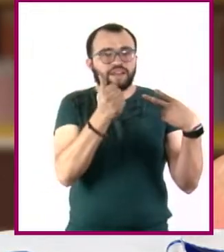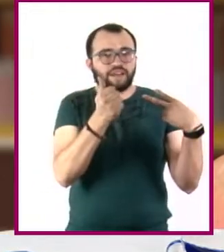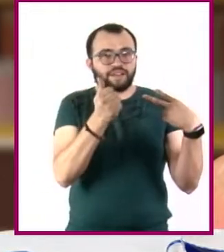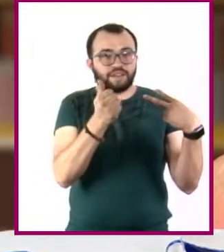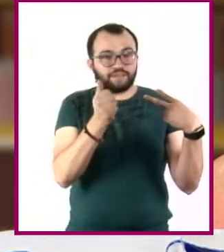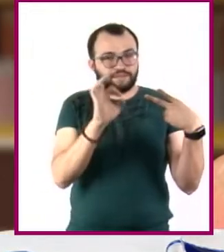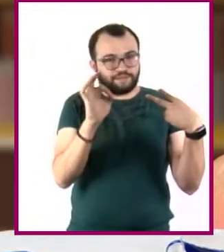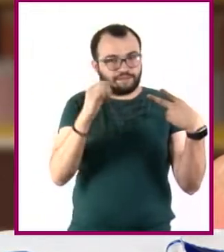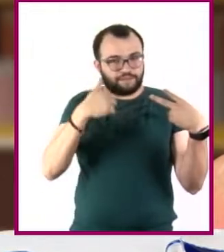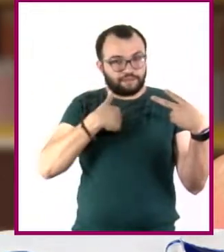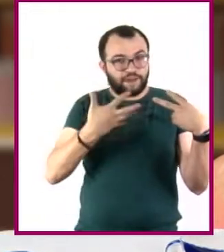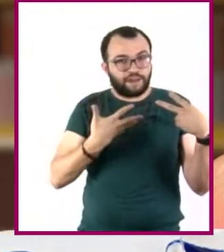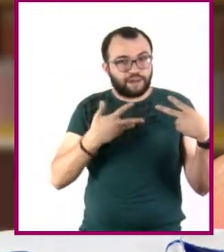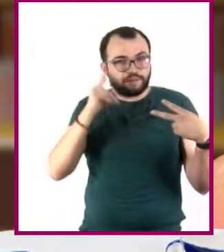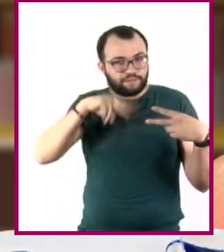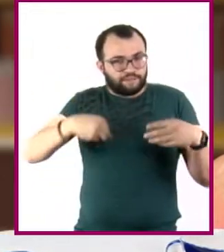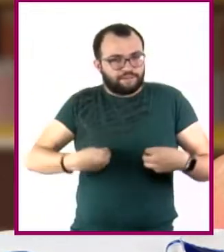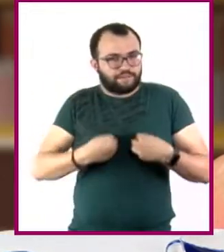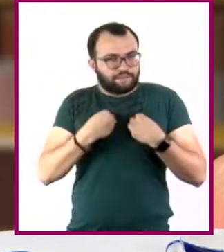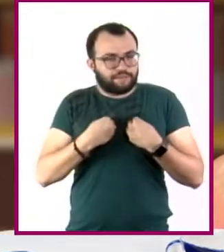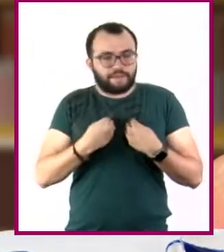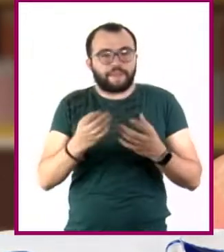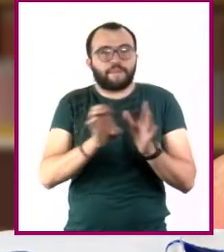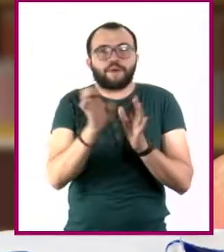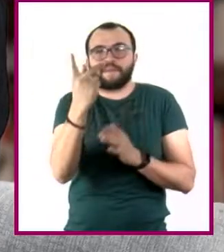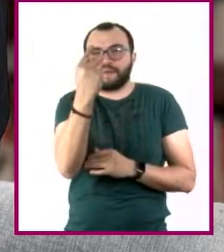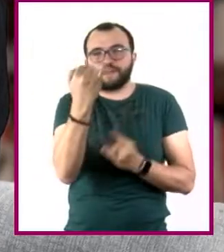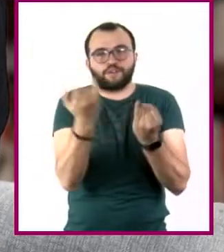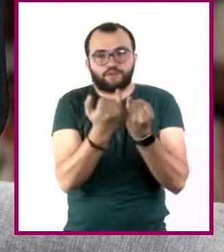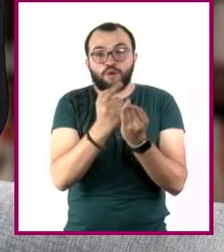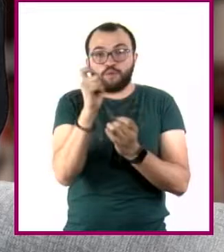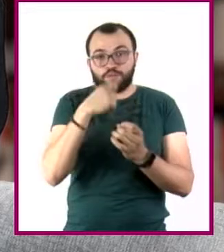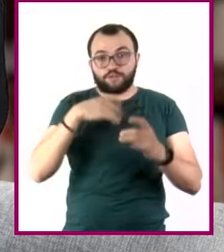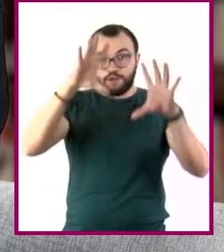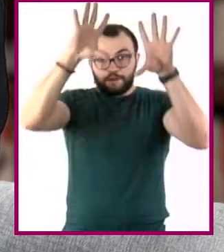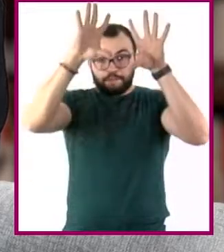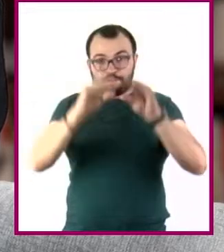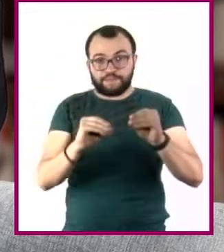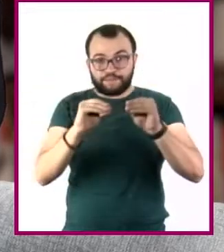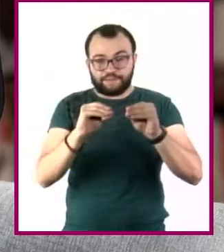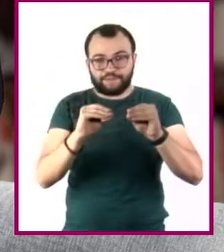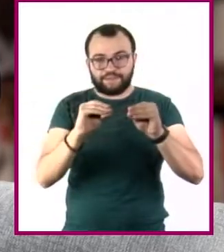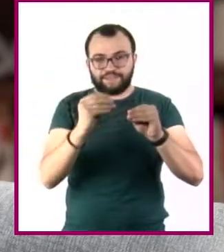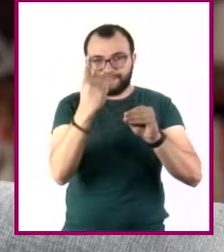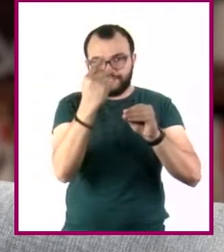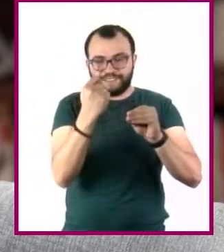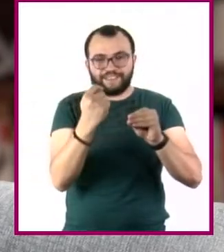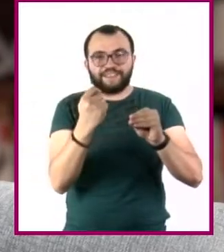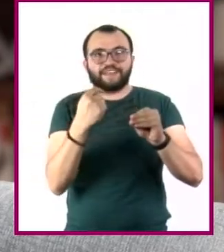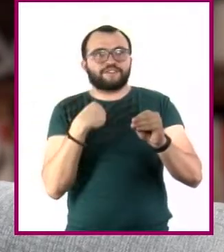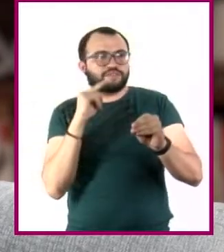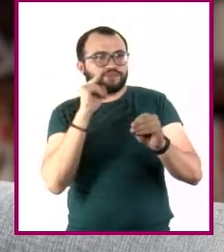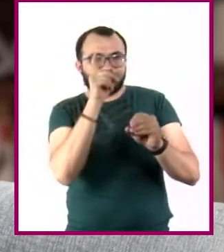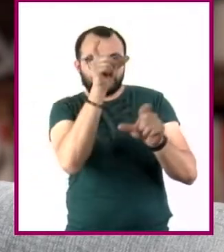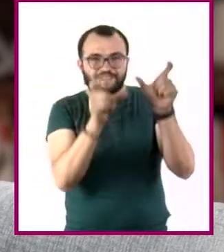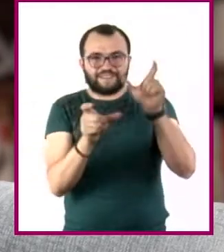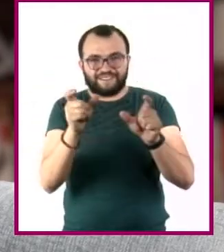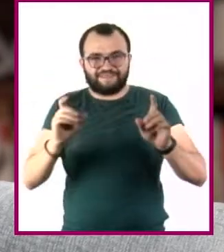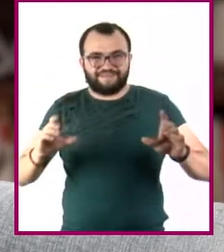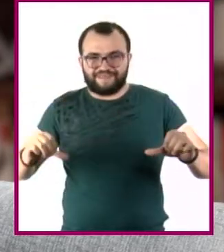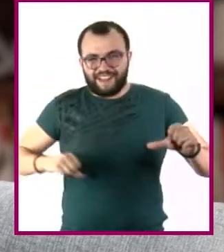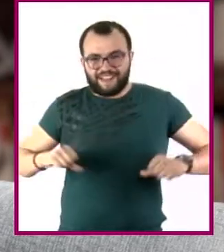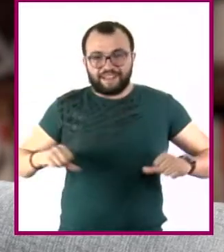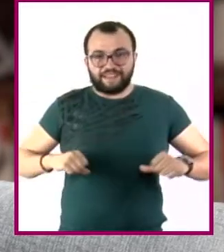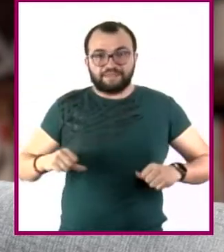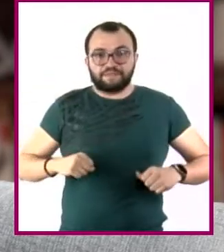Cuando apagamos la tele, los personajes dejan de existir, ¿no? No sé. Yo diría que existen, pero en el